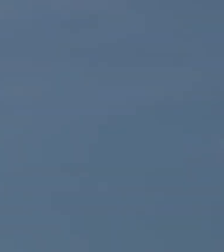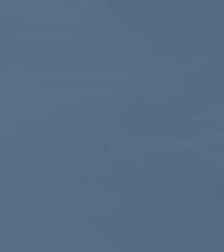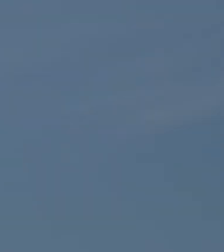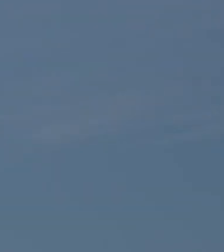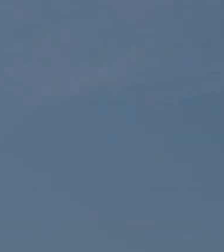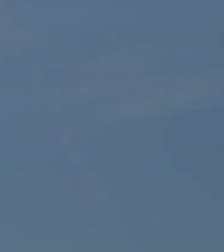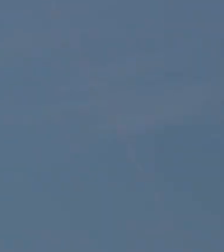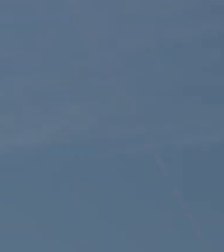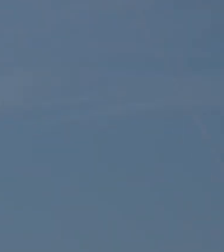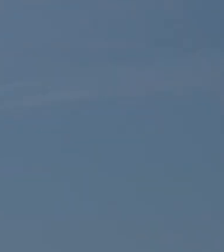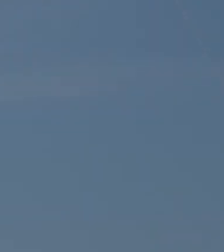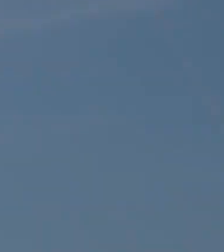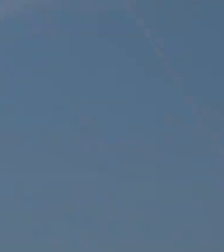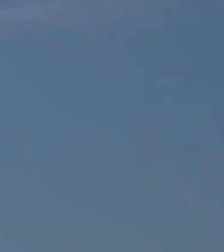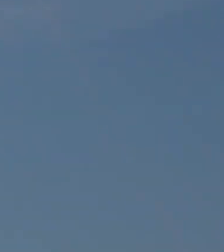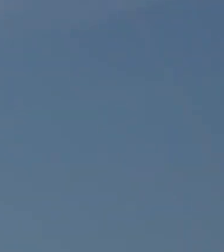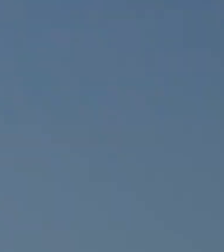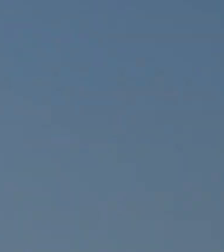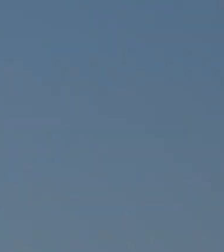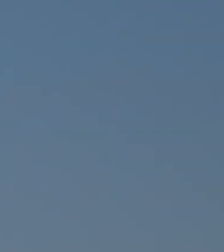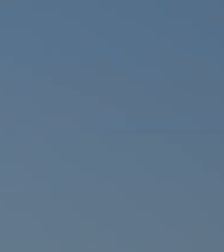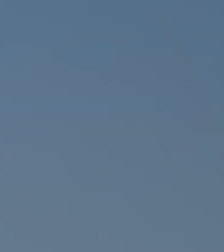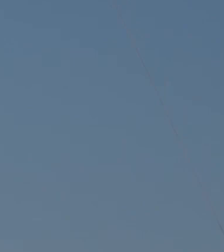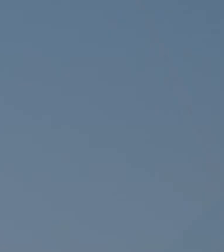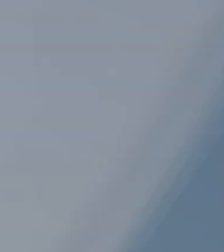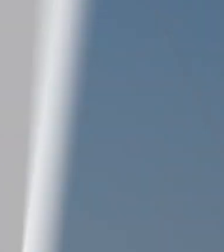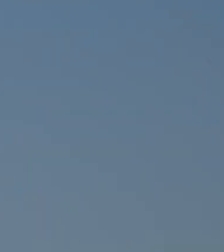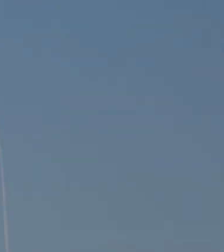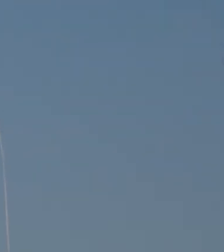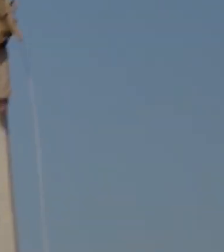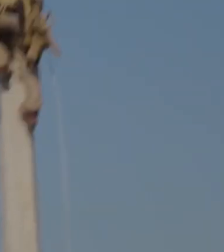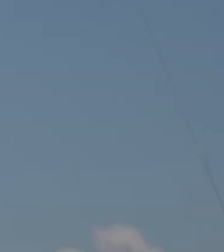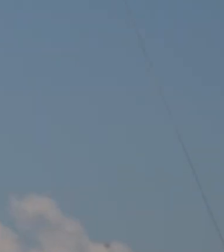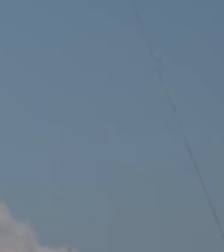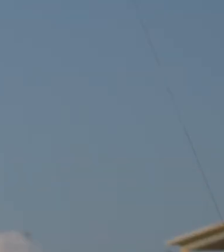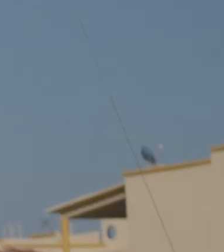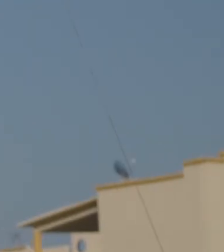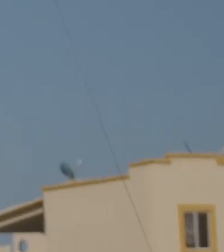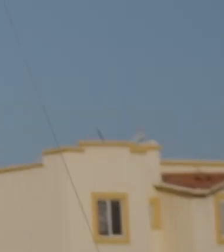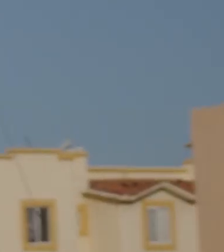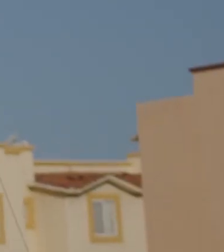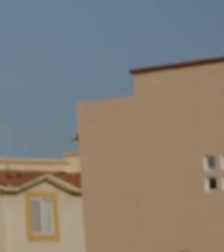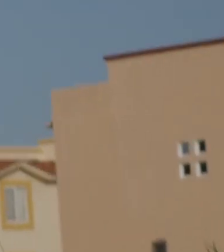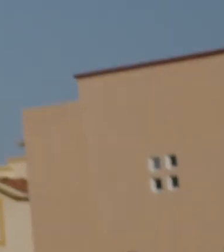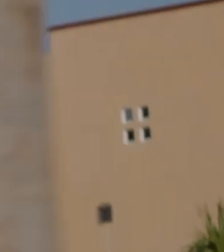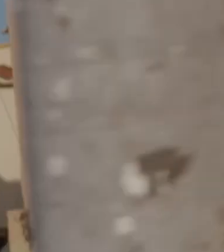que siguen sin rehabilitarse. Para N3 Guerrero, Carla Benítez.